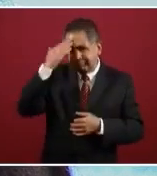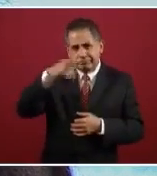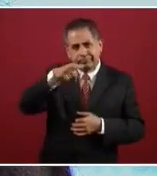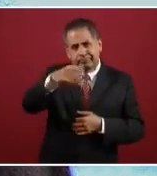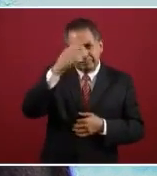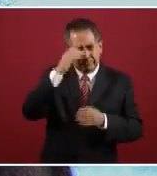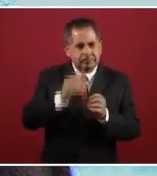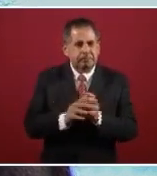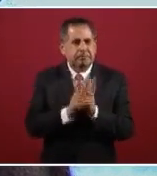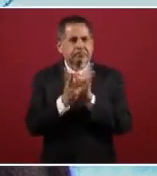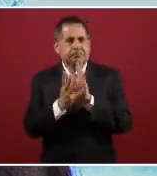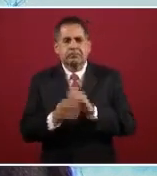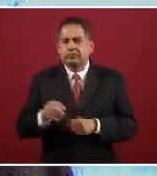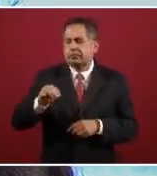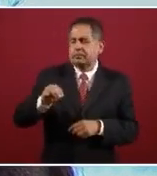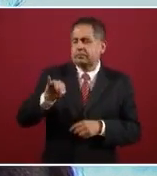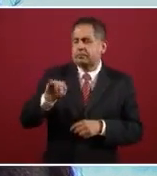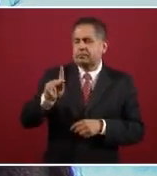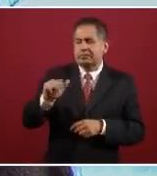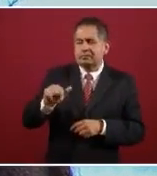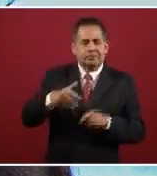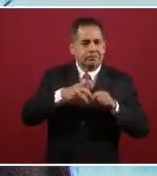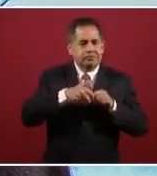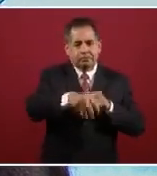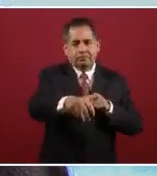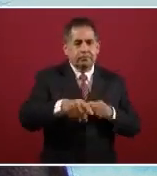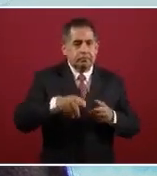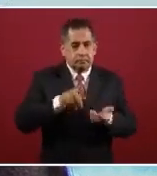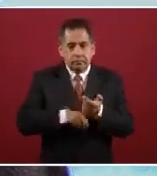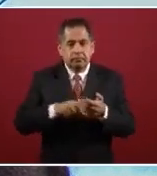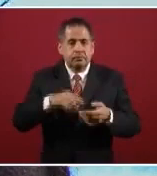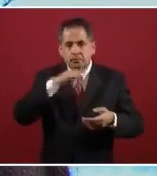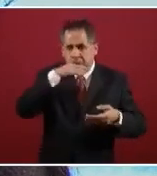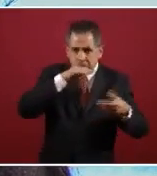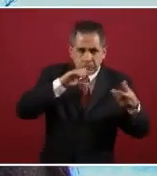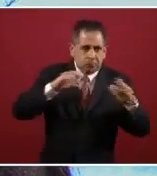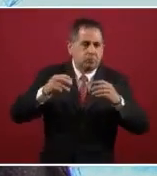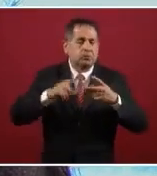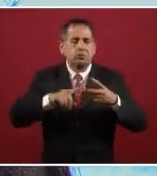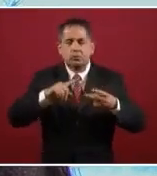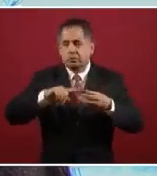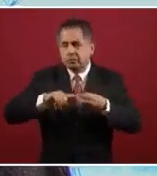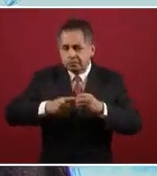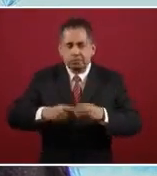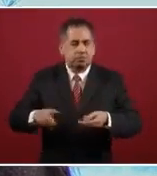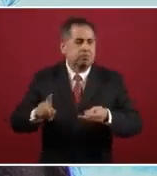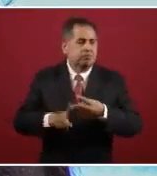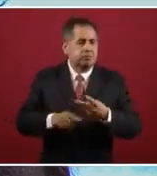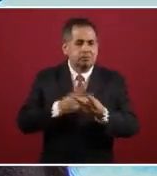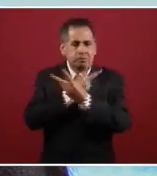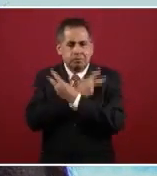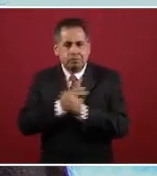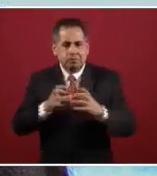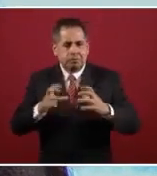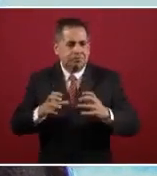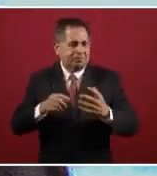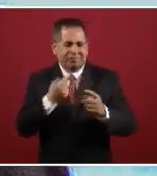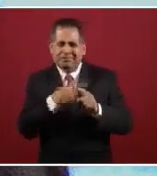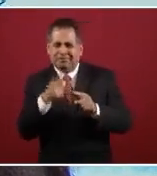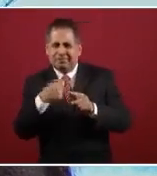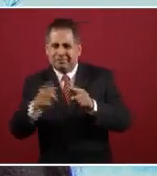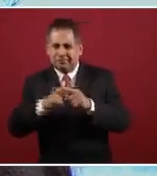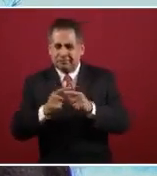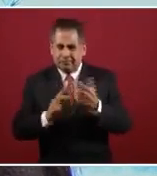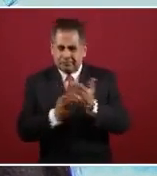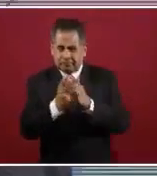milpa. Y en ese sentido hablo de la milpa, el acompañamiento del maíz, del frijol, de la calabaza y otras plantas que se